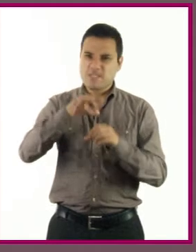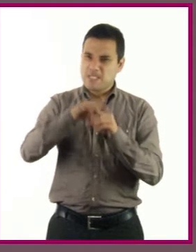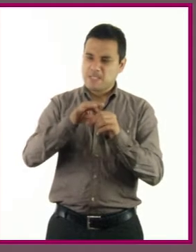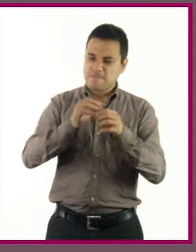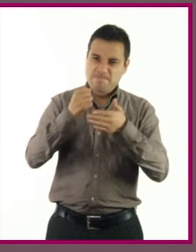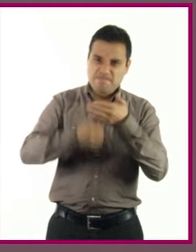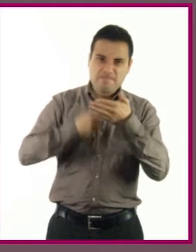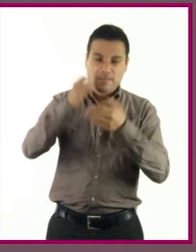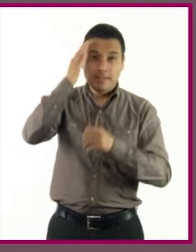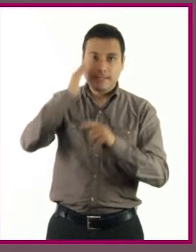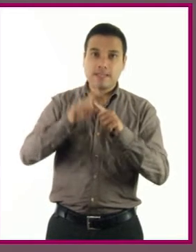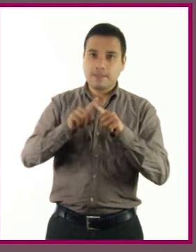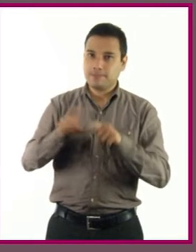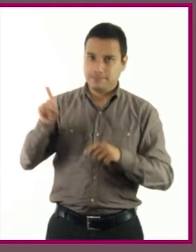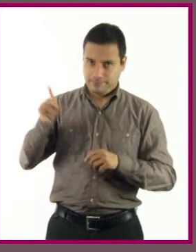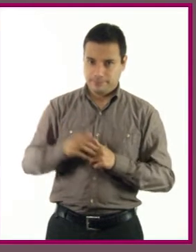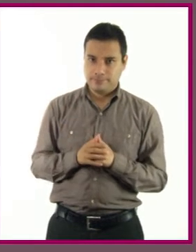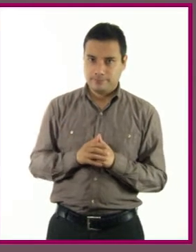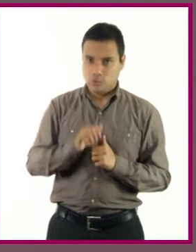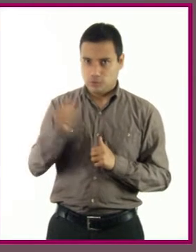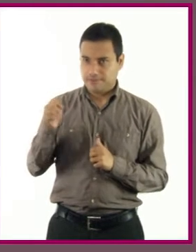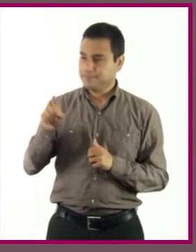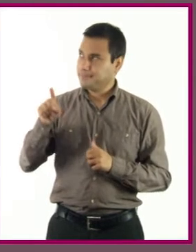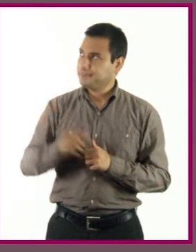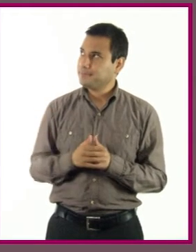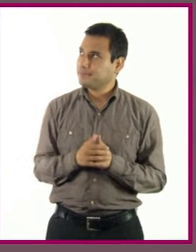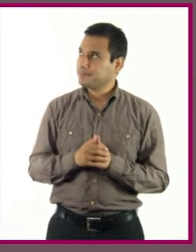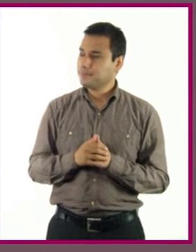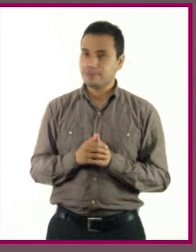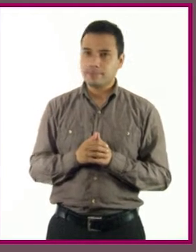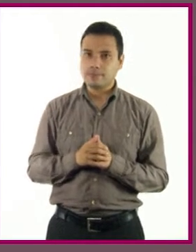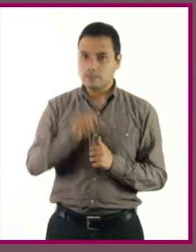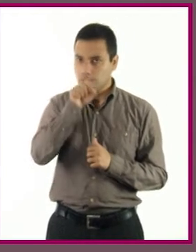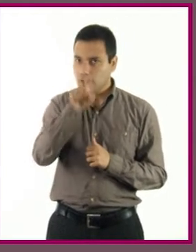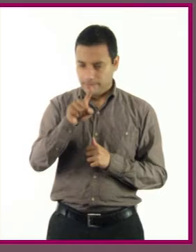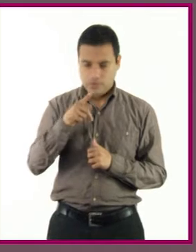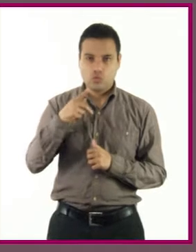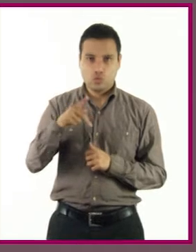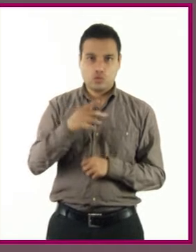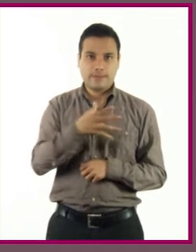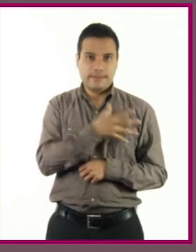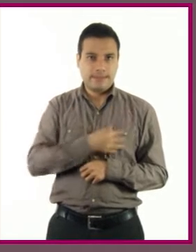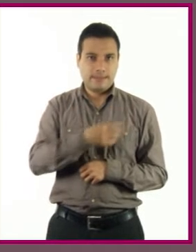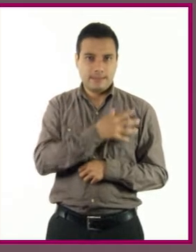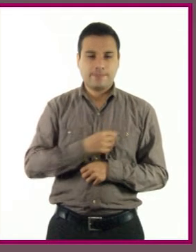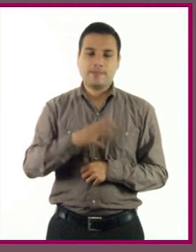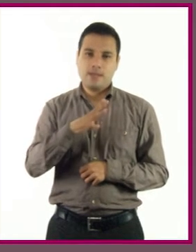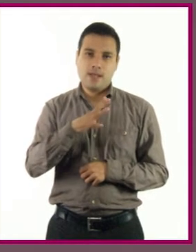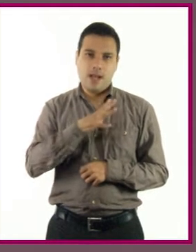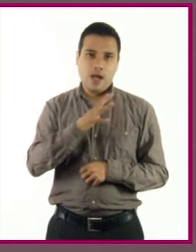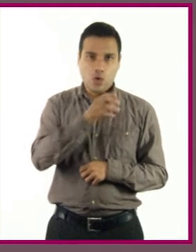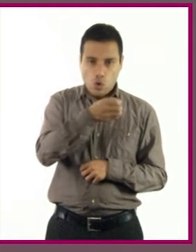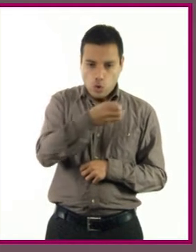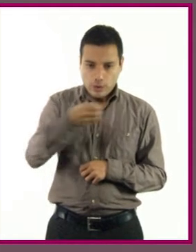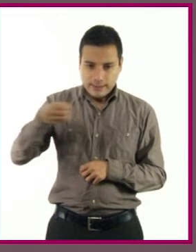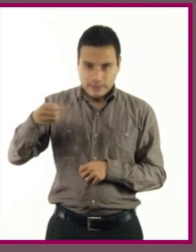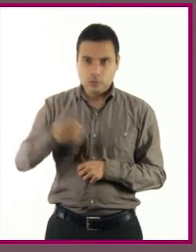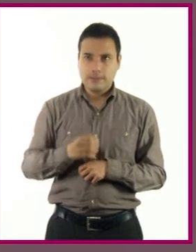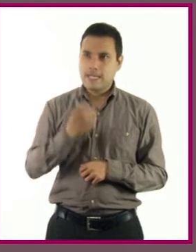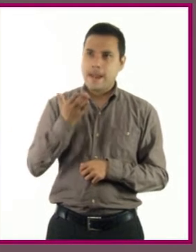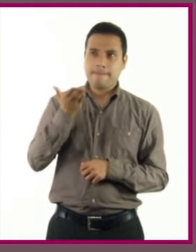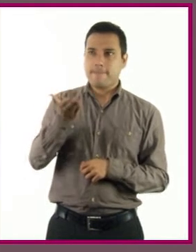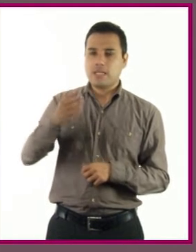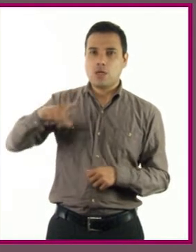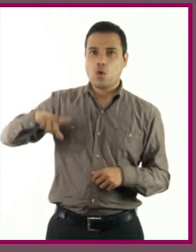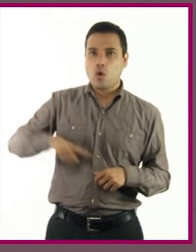por Millicent Fawcett y Emmeline Pankhurst y sus hijas, quienes fundaron organizaciones que exigían al